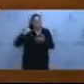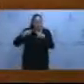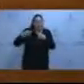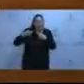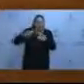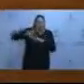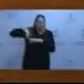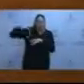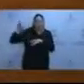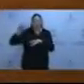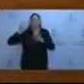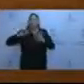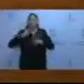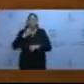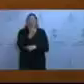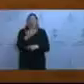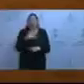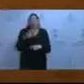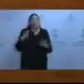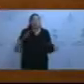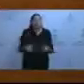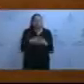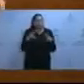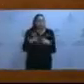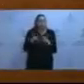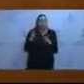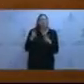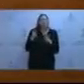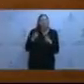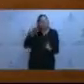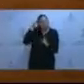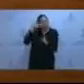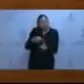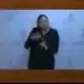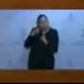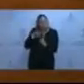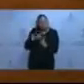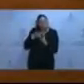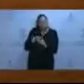obstante, le puedo decir que la sociedad se está empleando a fondo en